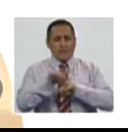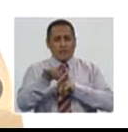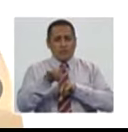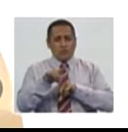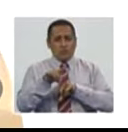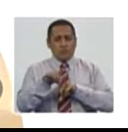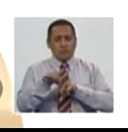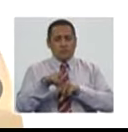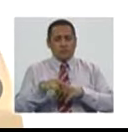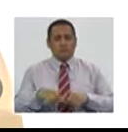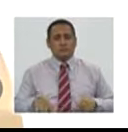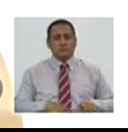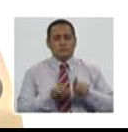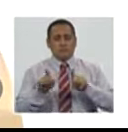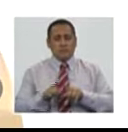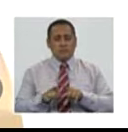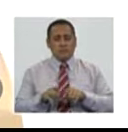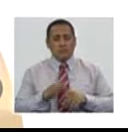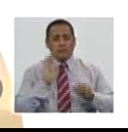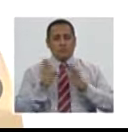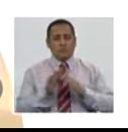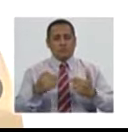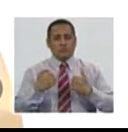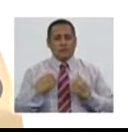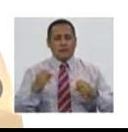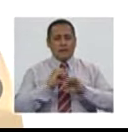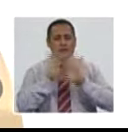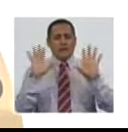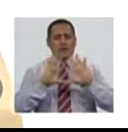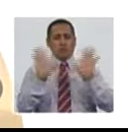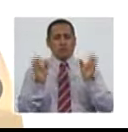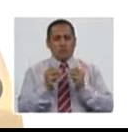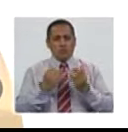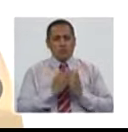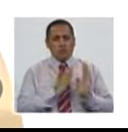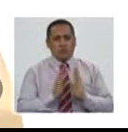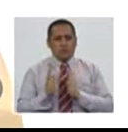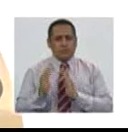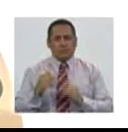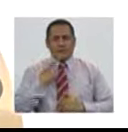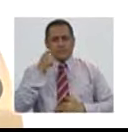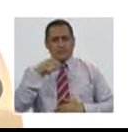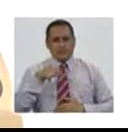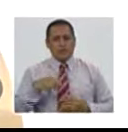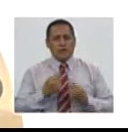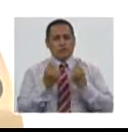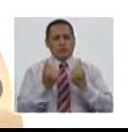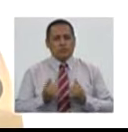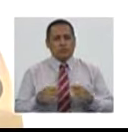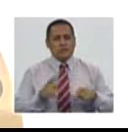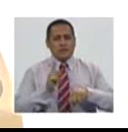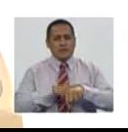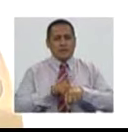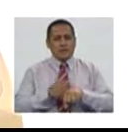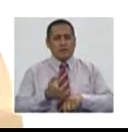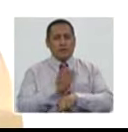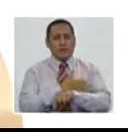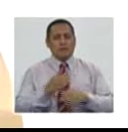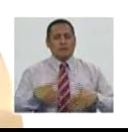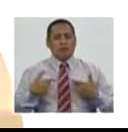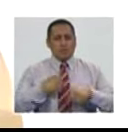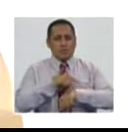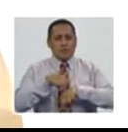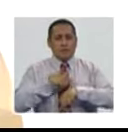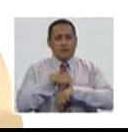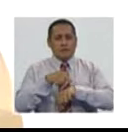engañados este y tengan con Claridad todos los procedimientos a seguir Los costos y el tiempo que también que